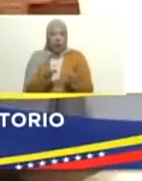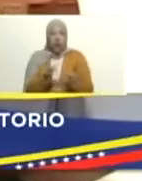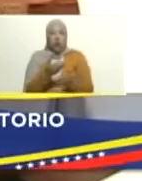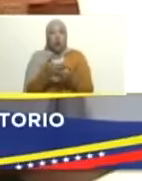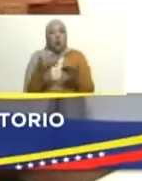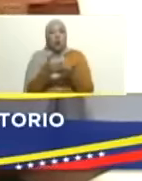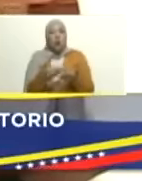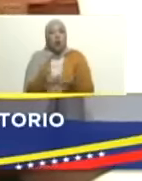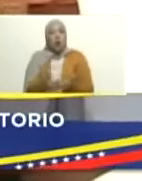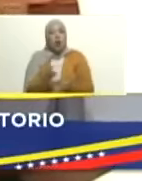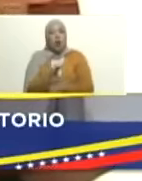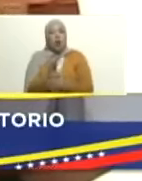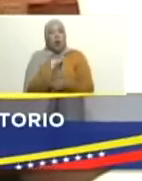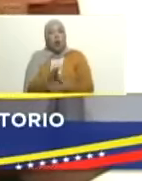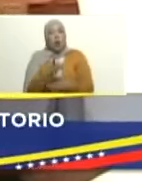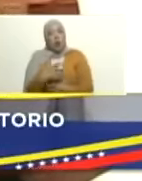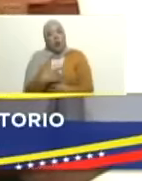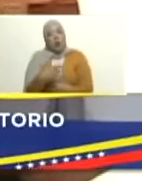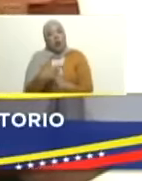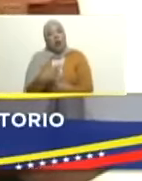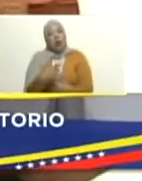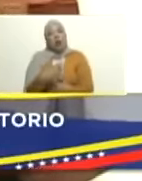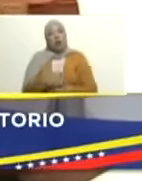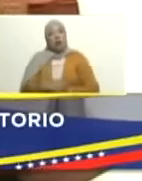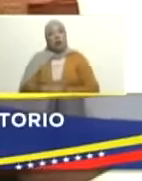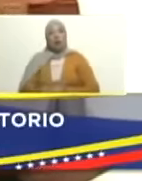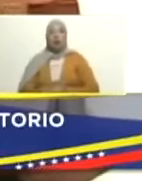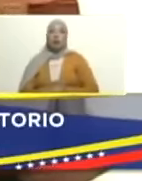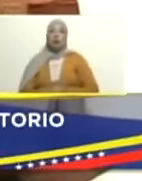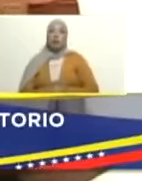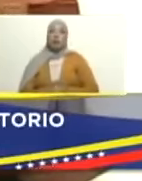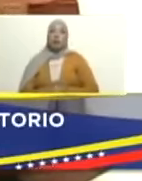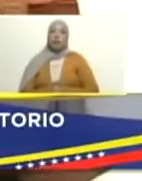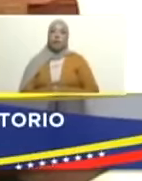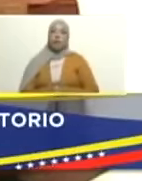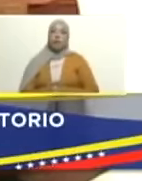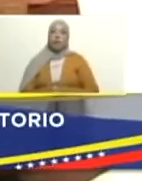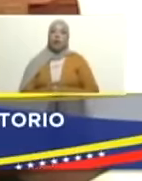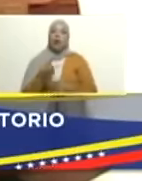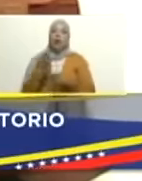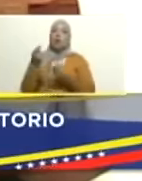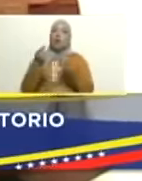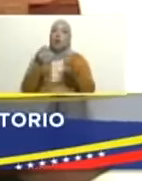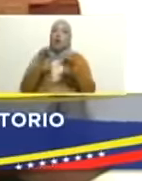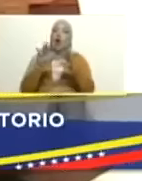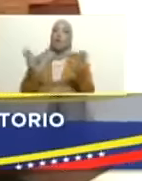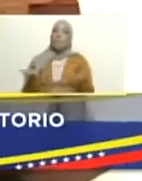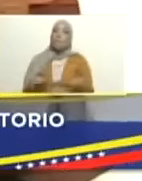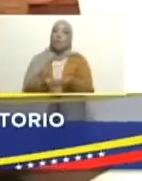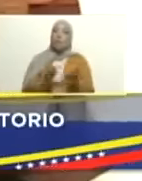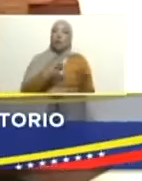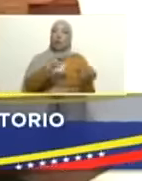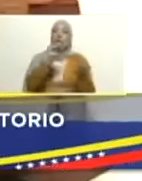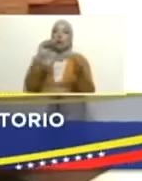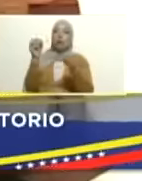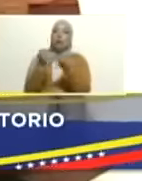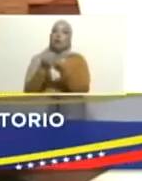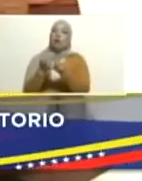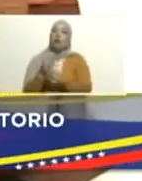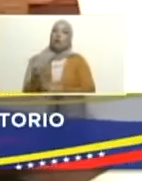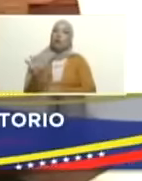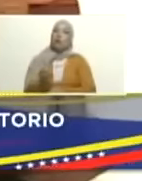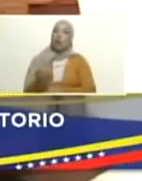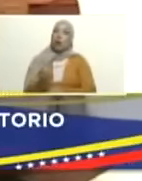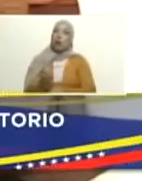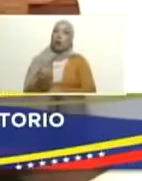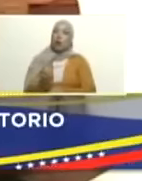Documento para la protección de los intereses vitales para declararle al mundo que los venezolanos